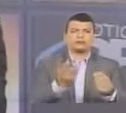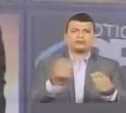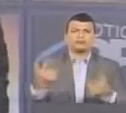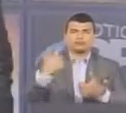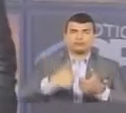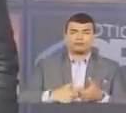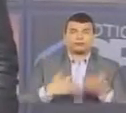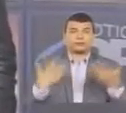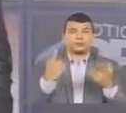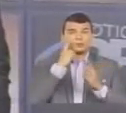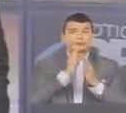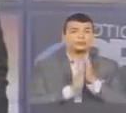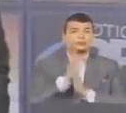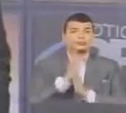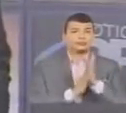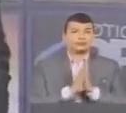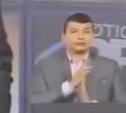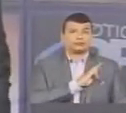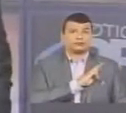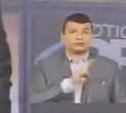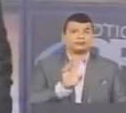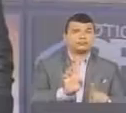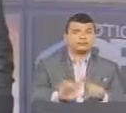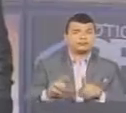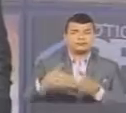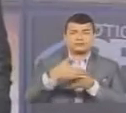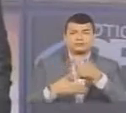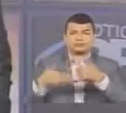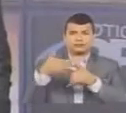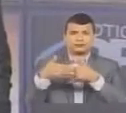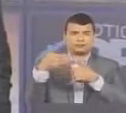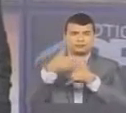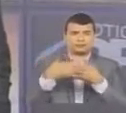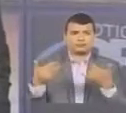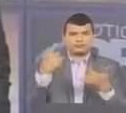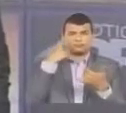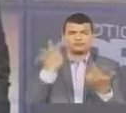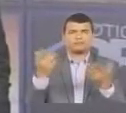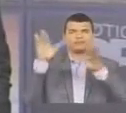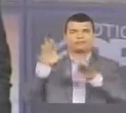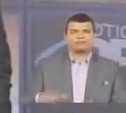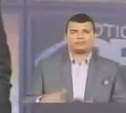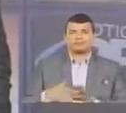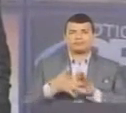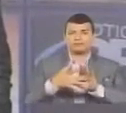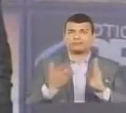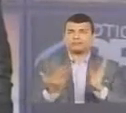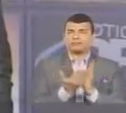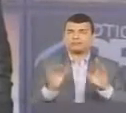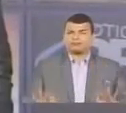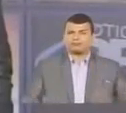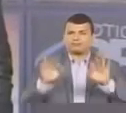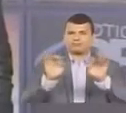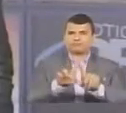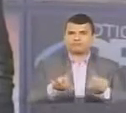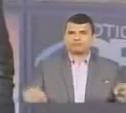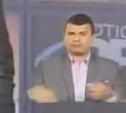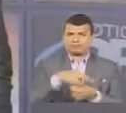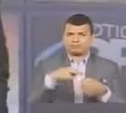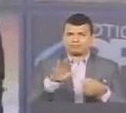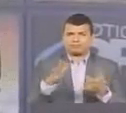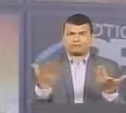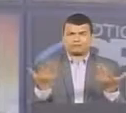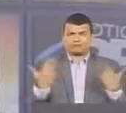cupos, esperándose que Valle del Cauca y todos los departamentos del país vengan a representar la calidad educativa de sus regiones.